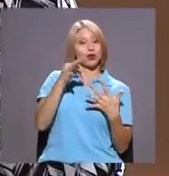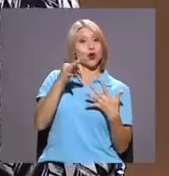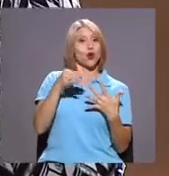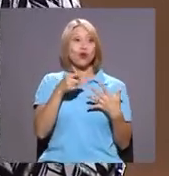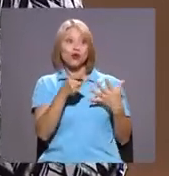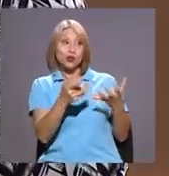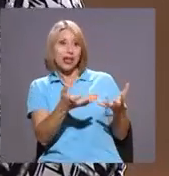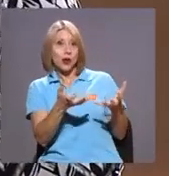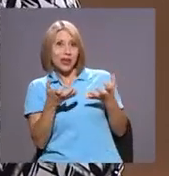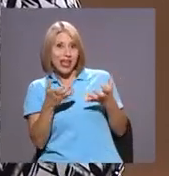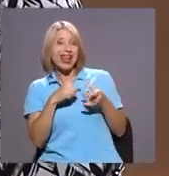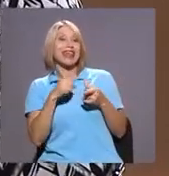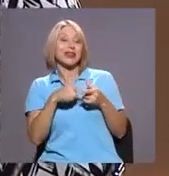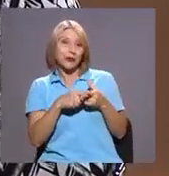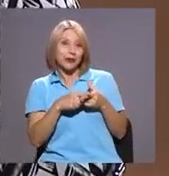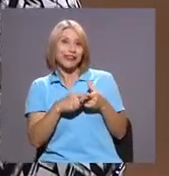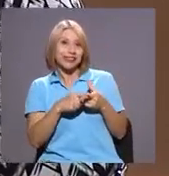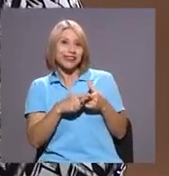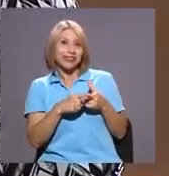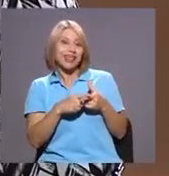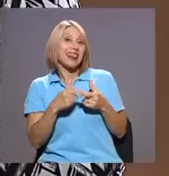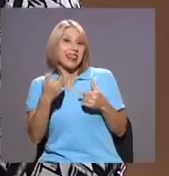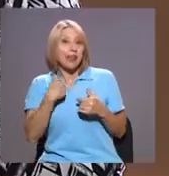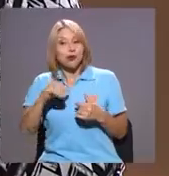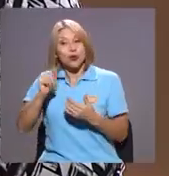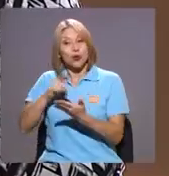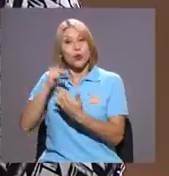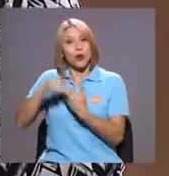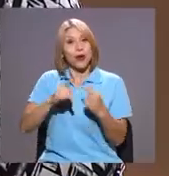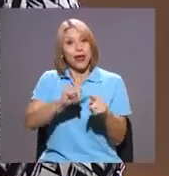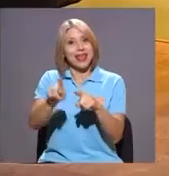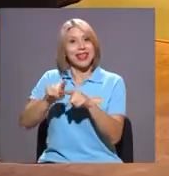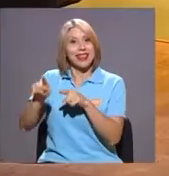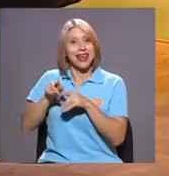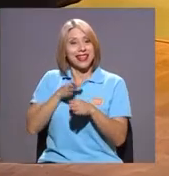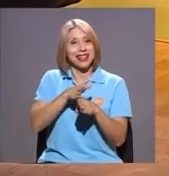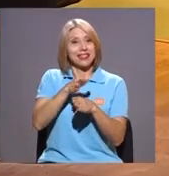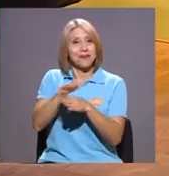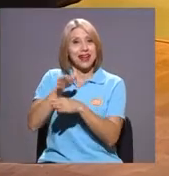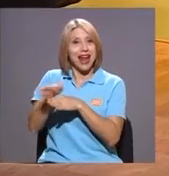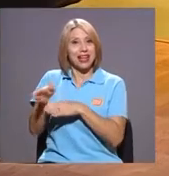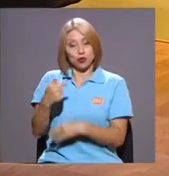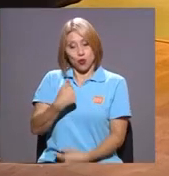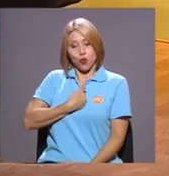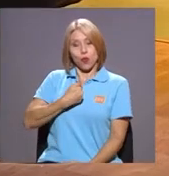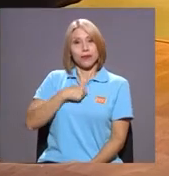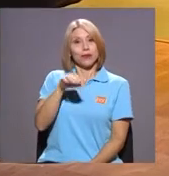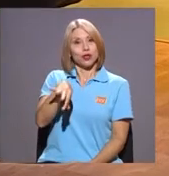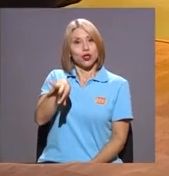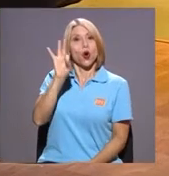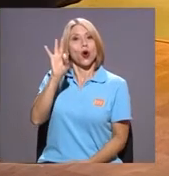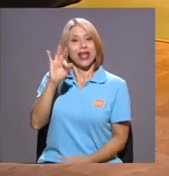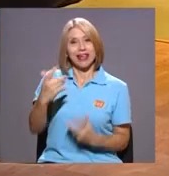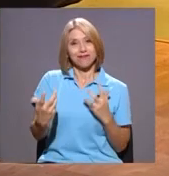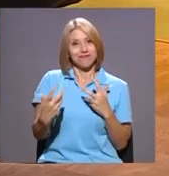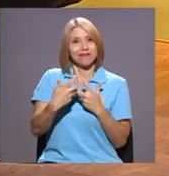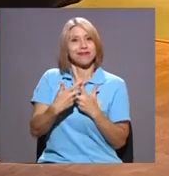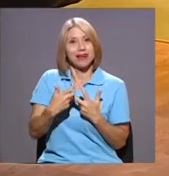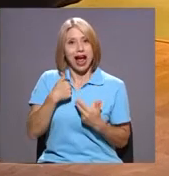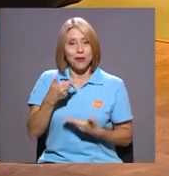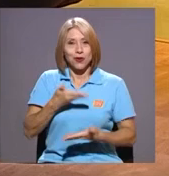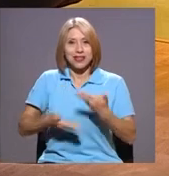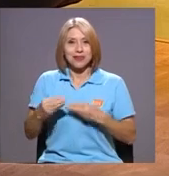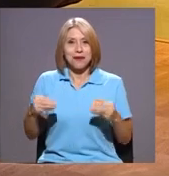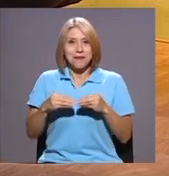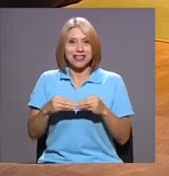epidemióloga, dentro directamente del programa, tenemos el programa interdisciplinario donde uno más bien escoge lo que a uno le sirve más. Y esa fue la